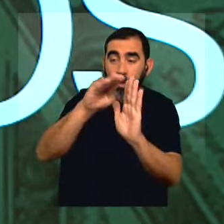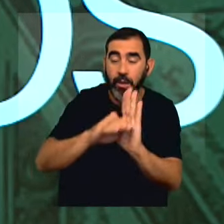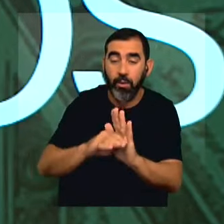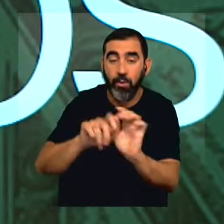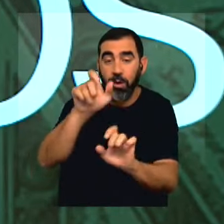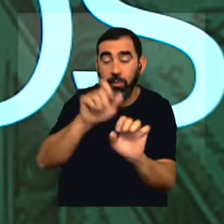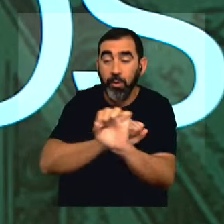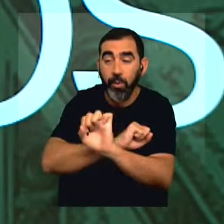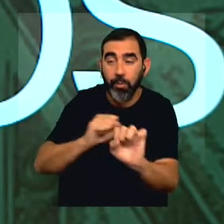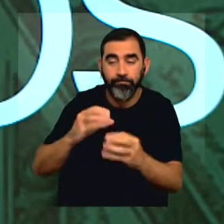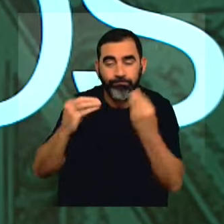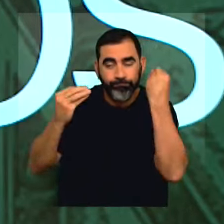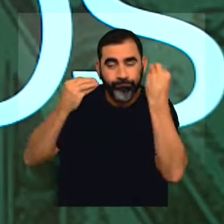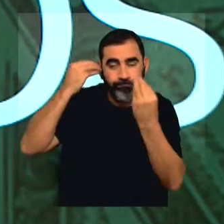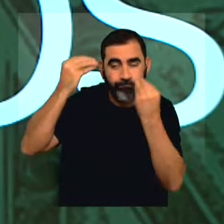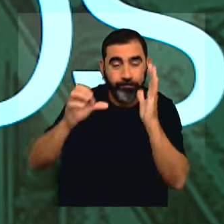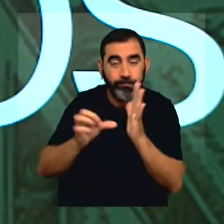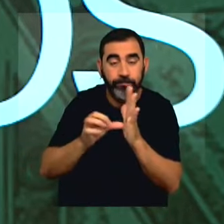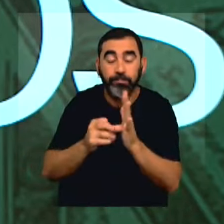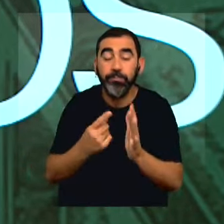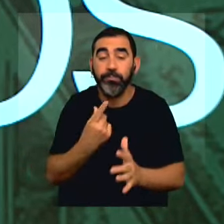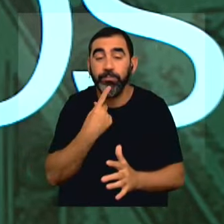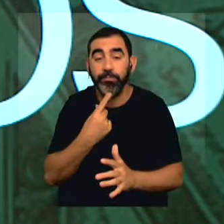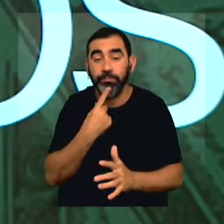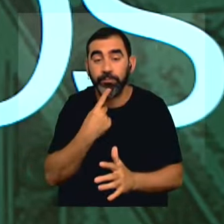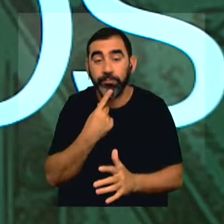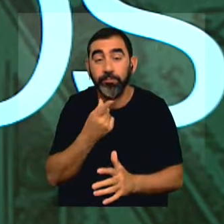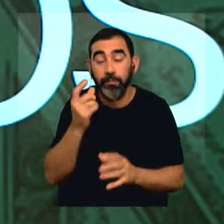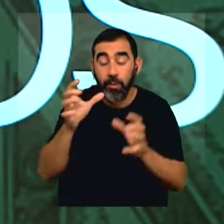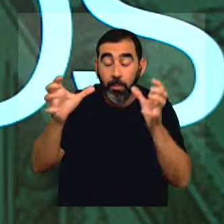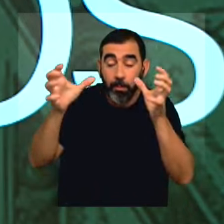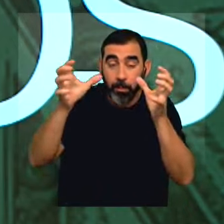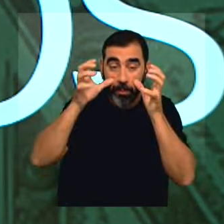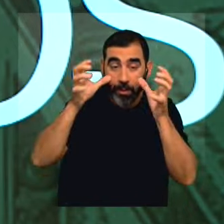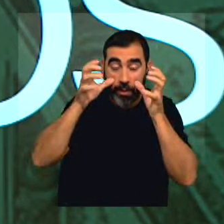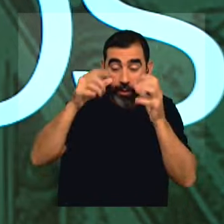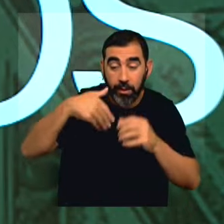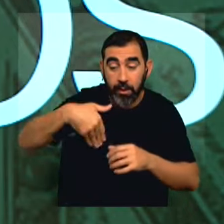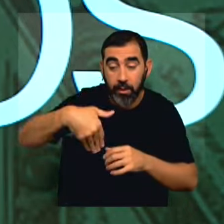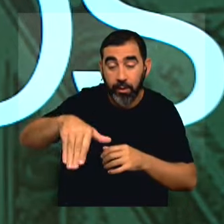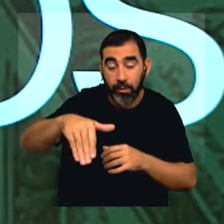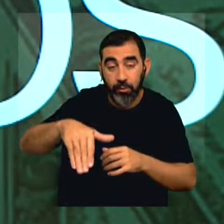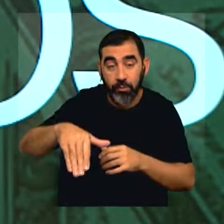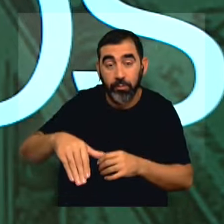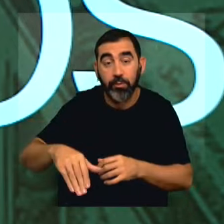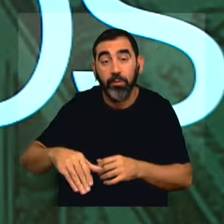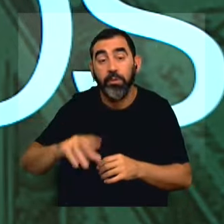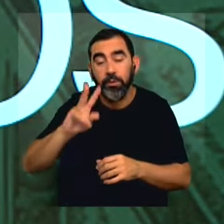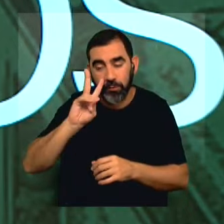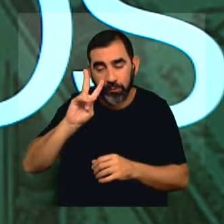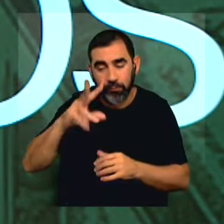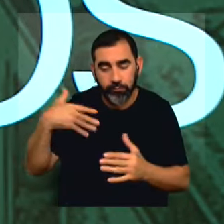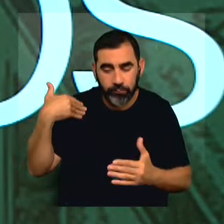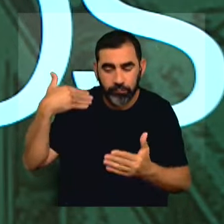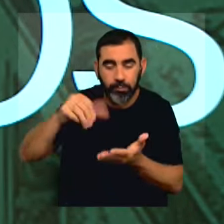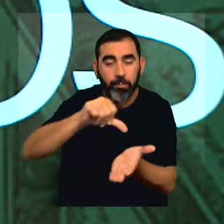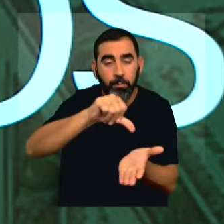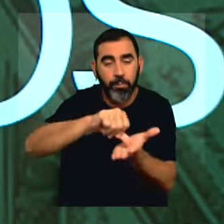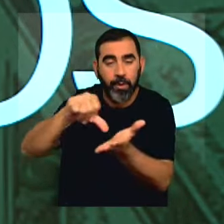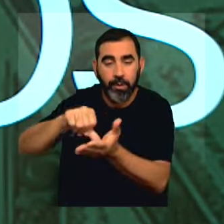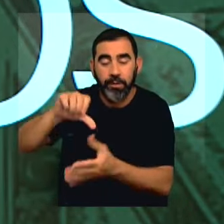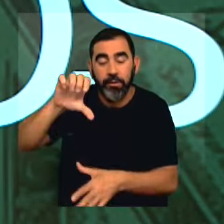llegar a desconfiar del sistema político y que esto es un riesgo que implica muchísimo y que lo hemos visto en varios países